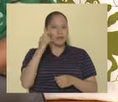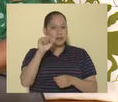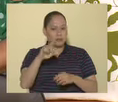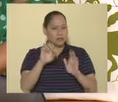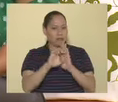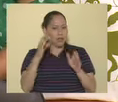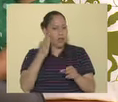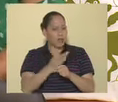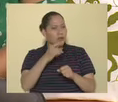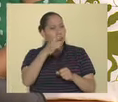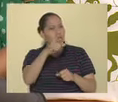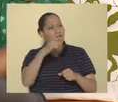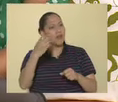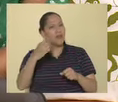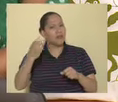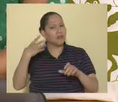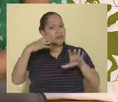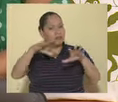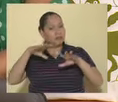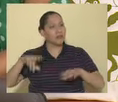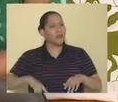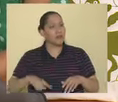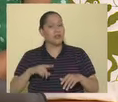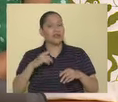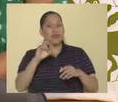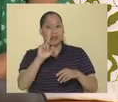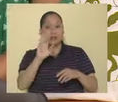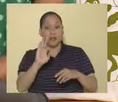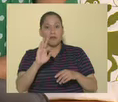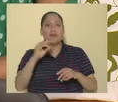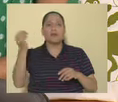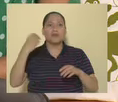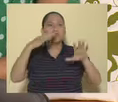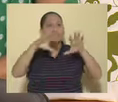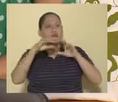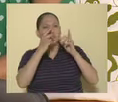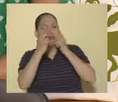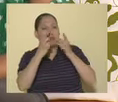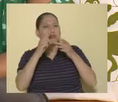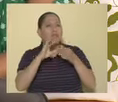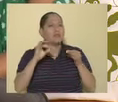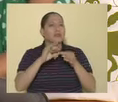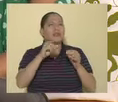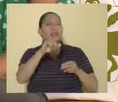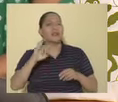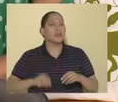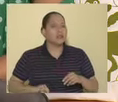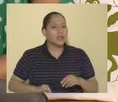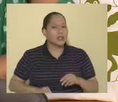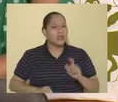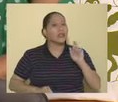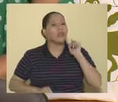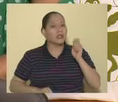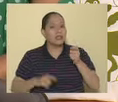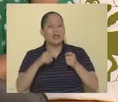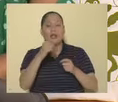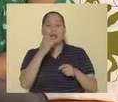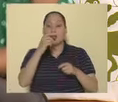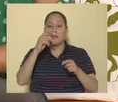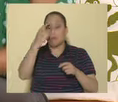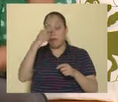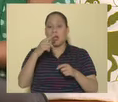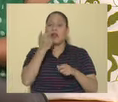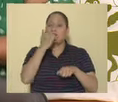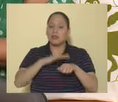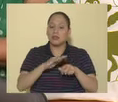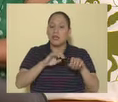de eventos que el gobierno de la Ciudad de México pone a nuestra disposición, sobre todo de conferencias muy interesantes que sirven para la administración de las pymes. Claro, y